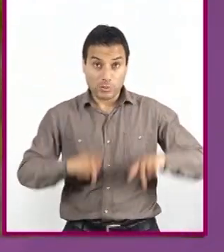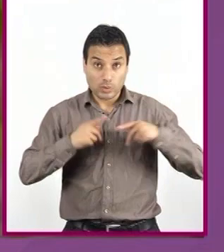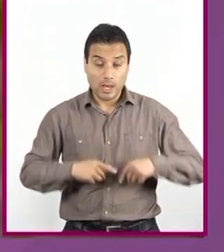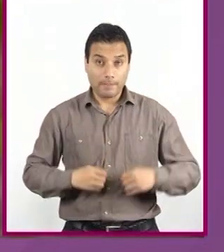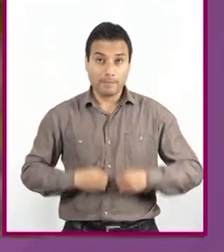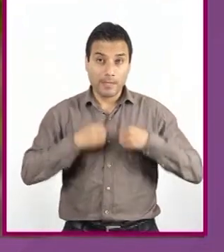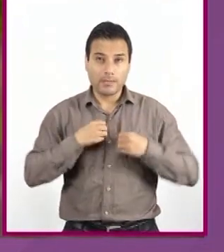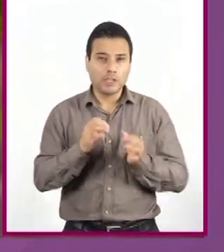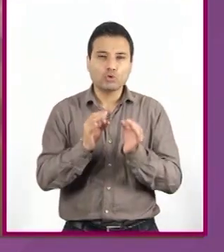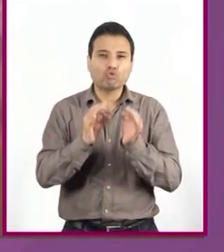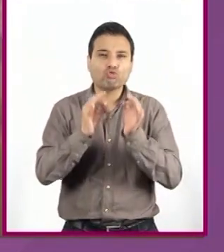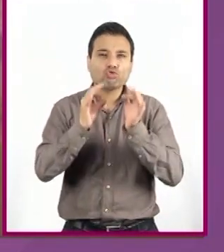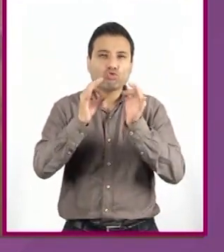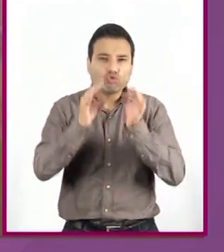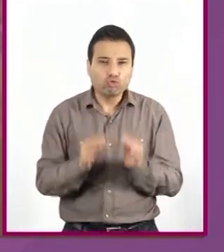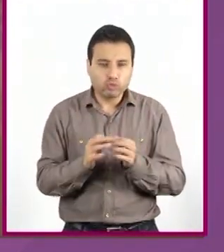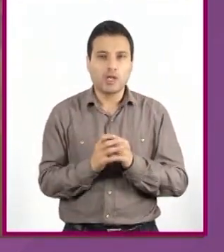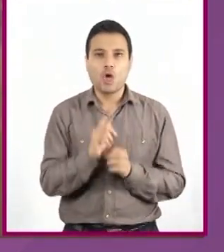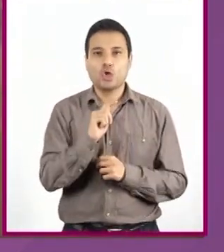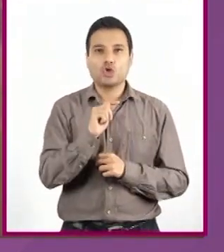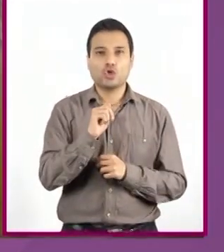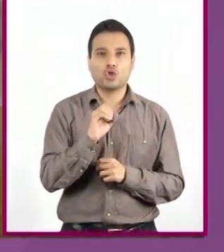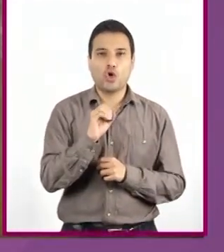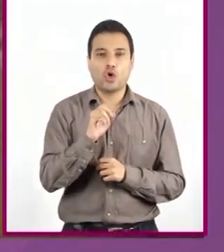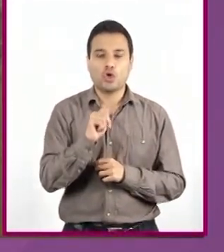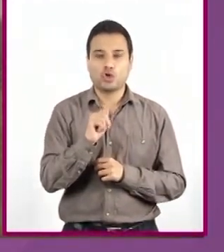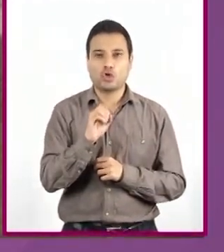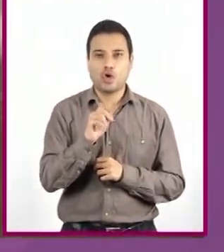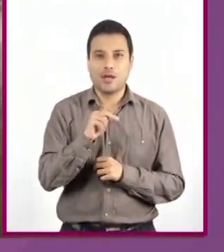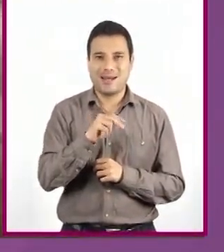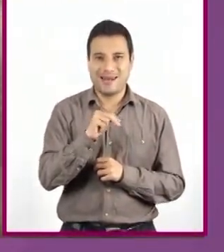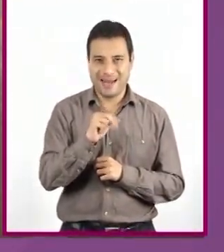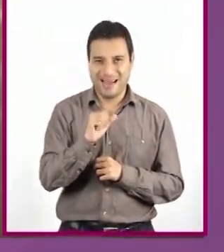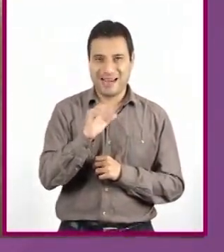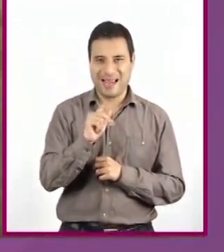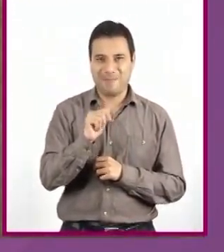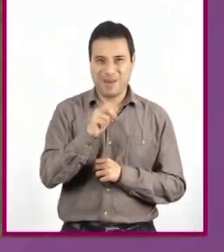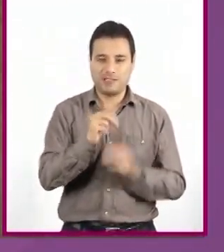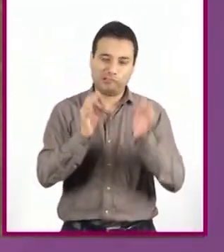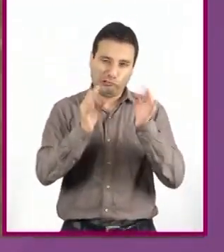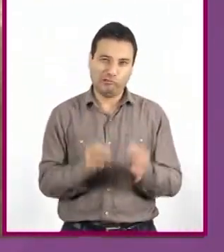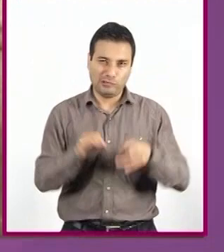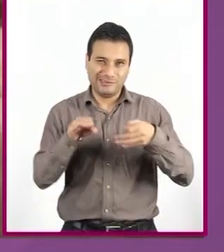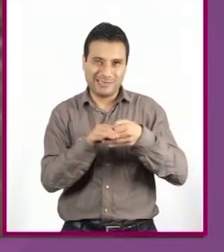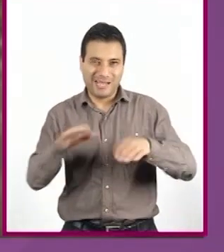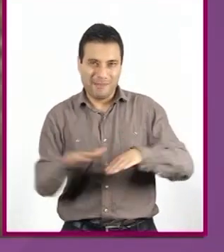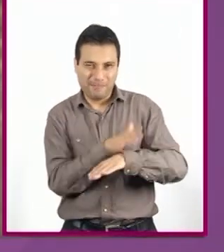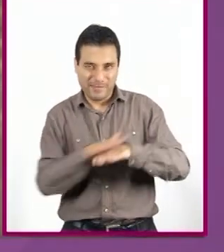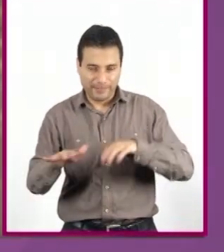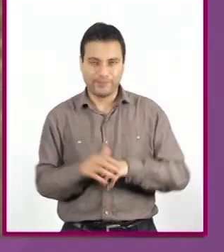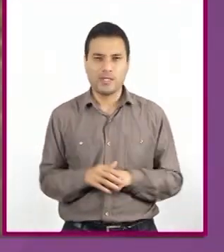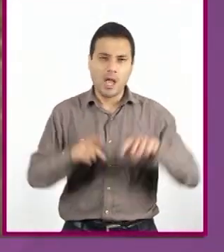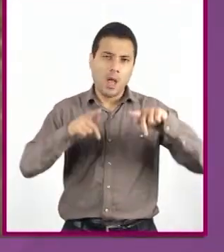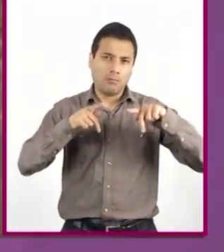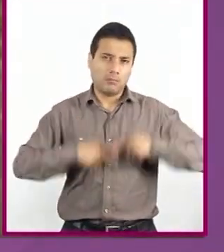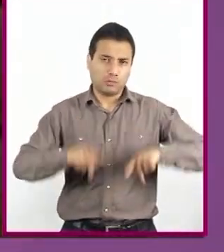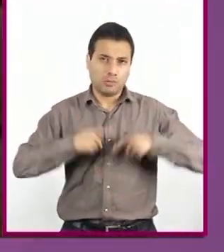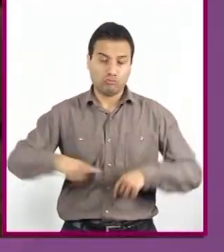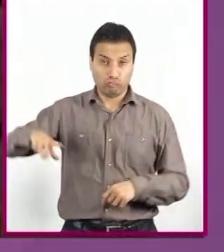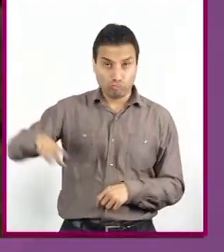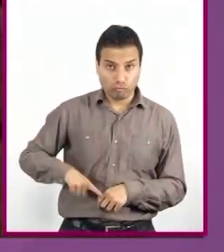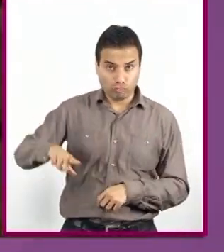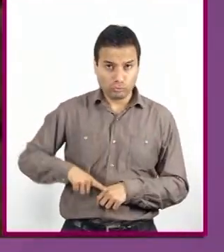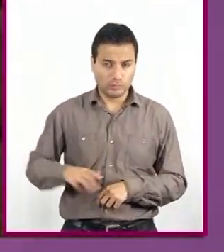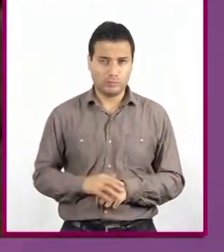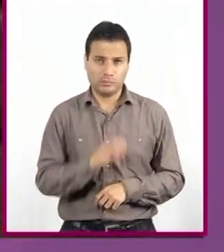establecieron en Totonacapan, dentro de una de las cuencas principales del Golfo de México. Sus gobernantes extendieron